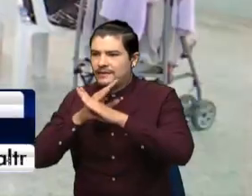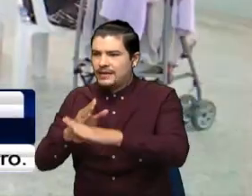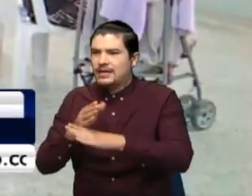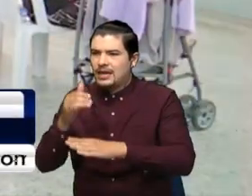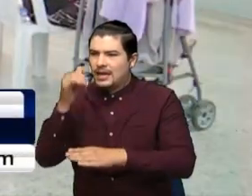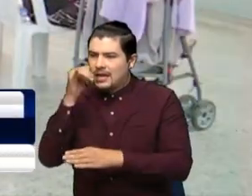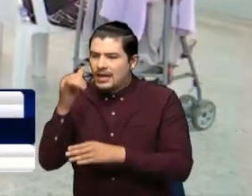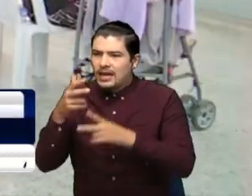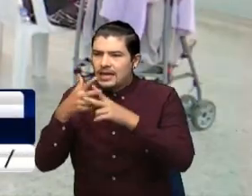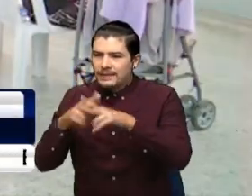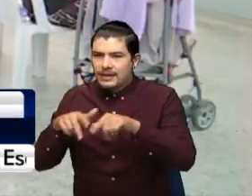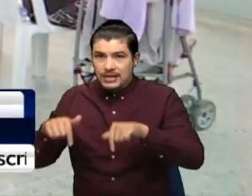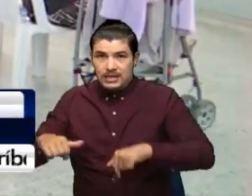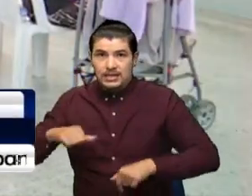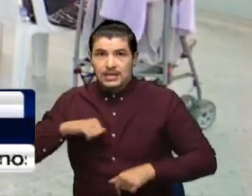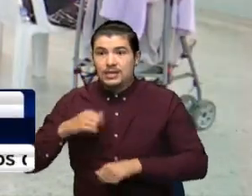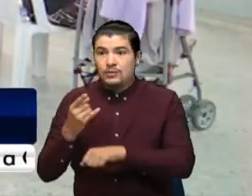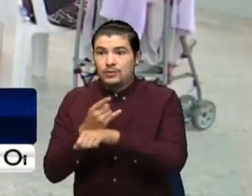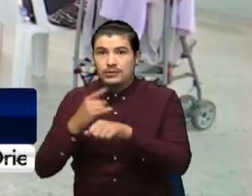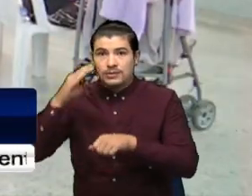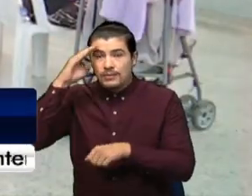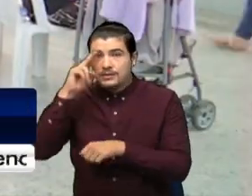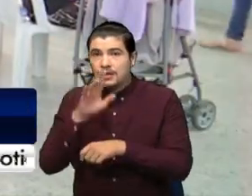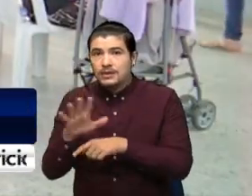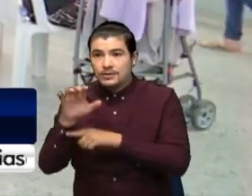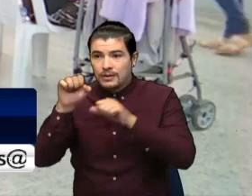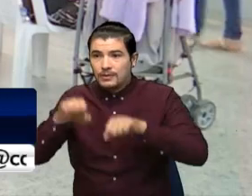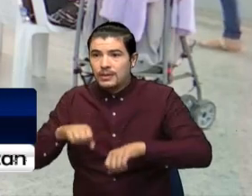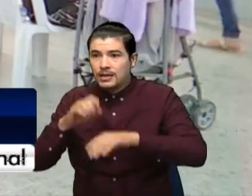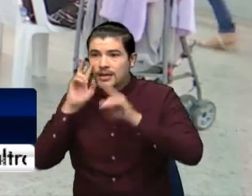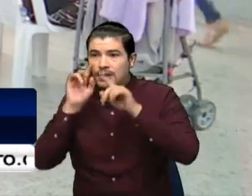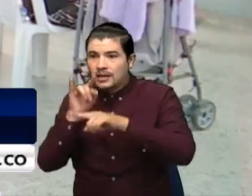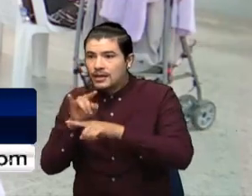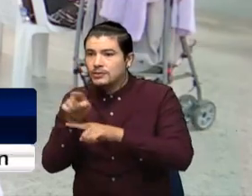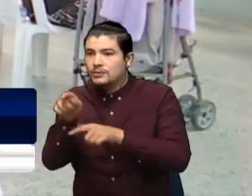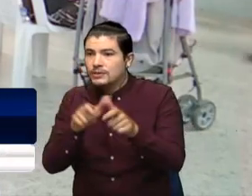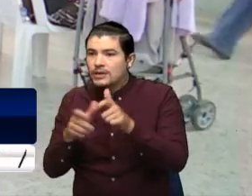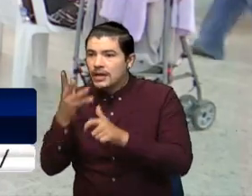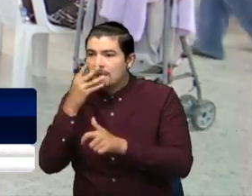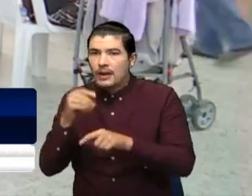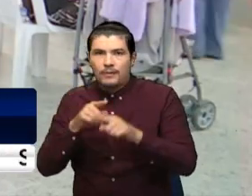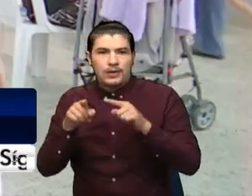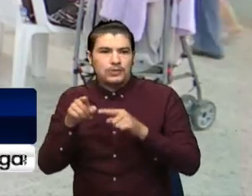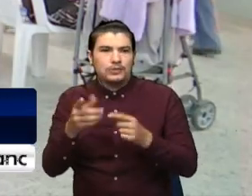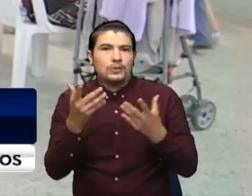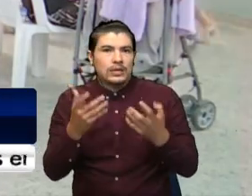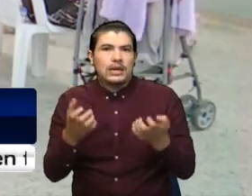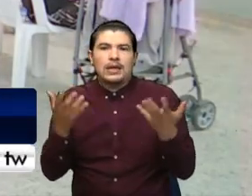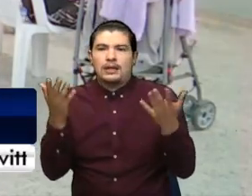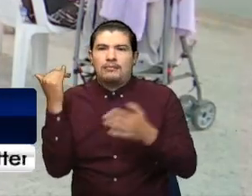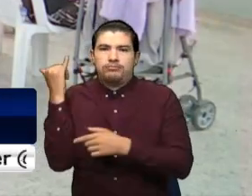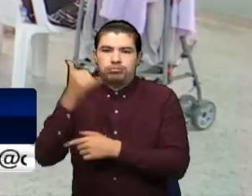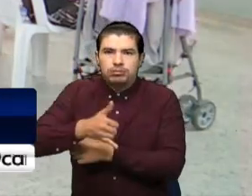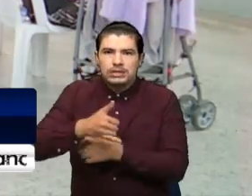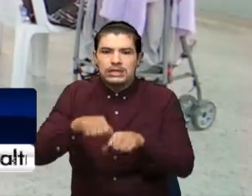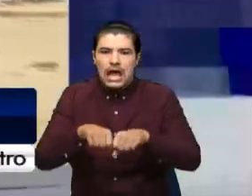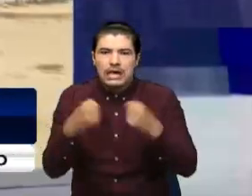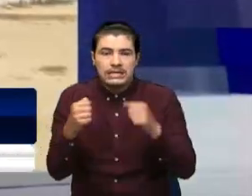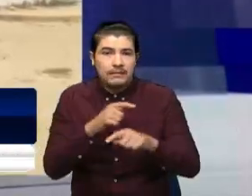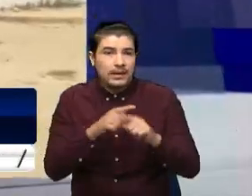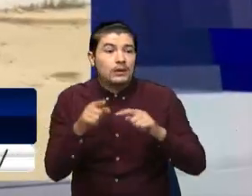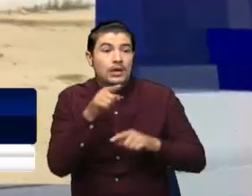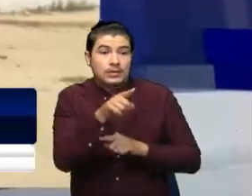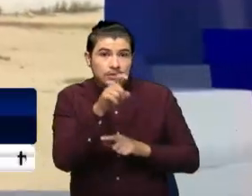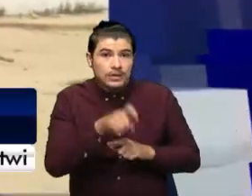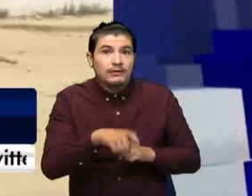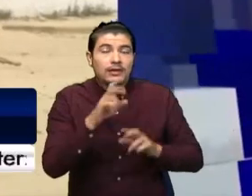que tiene la policía para hacer seguimiento a los delincuentes. Pues ahora ellos tendrán que contrarrestar.